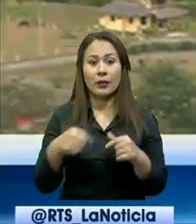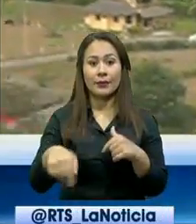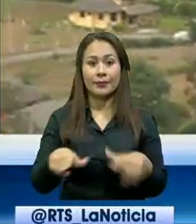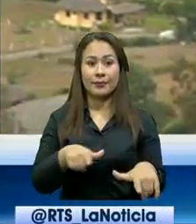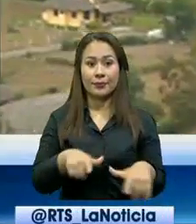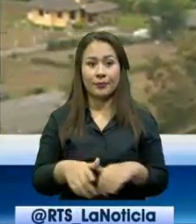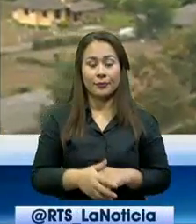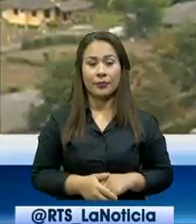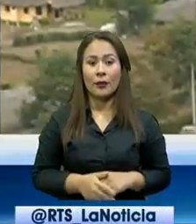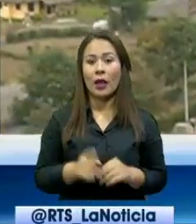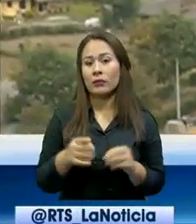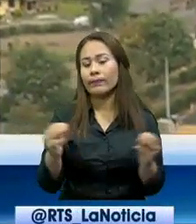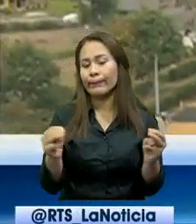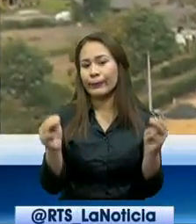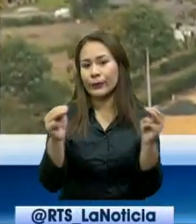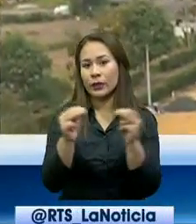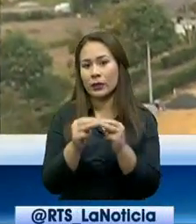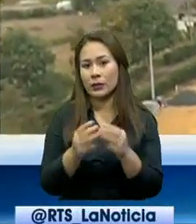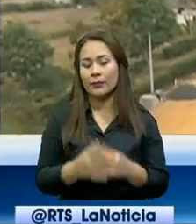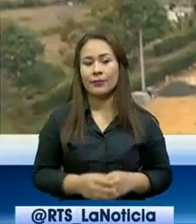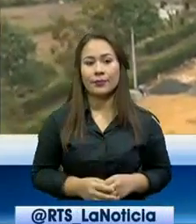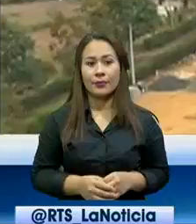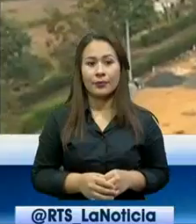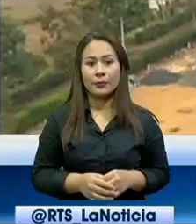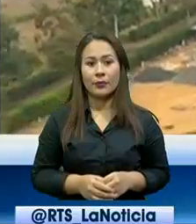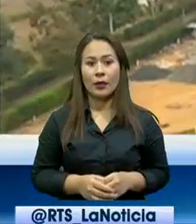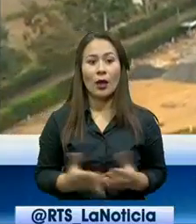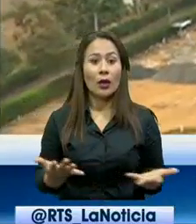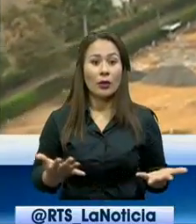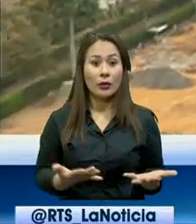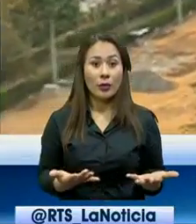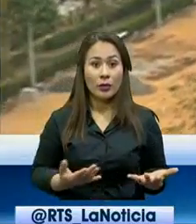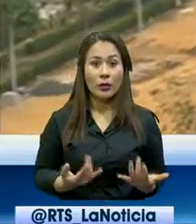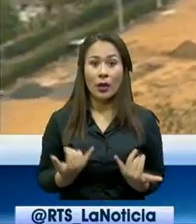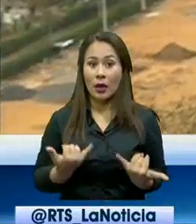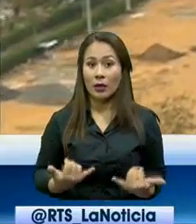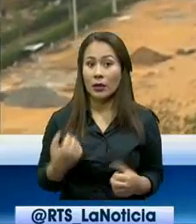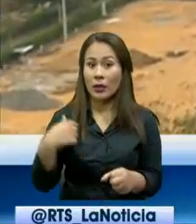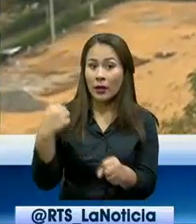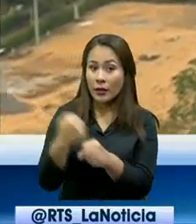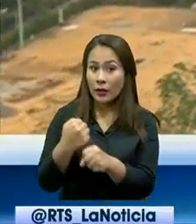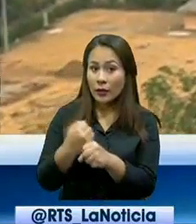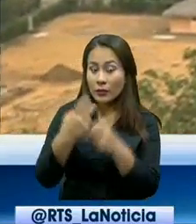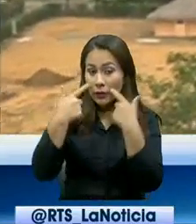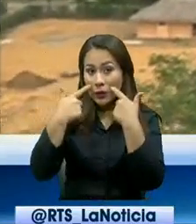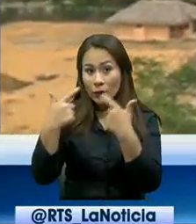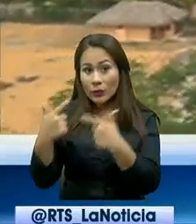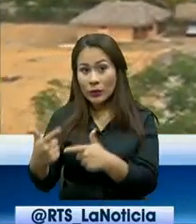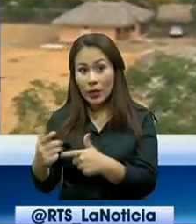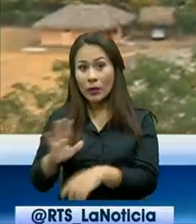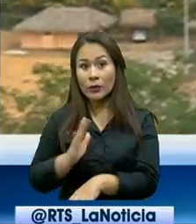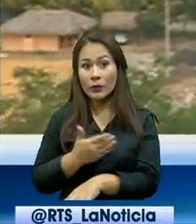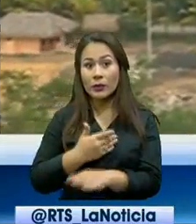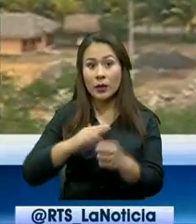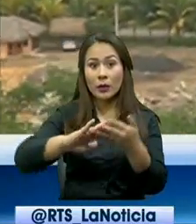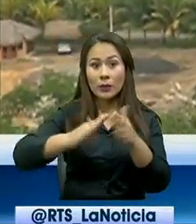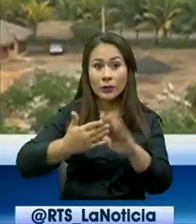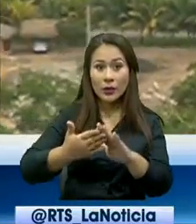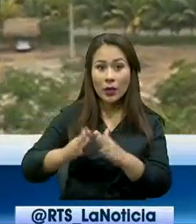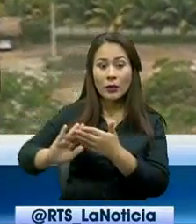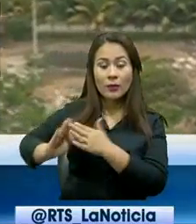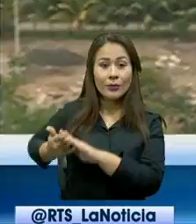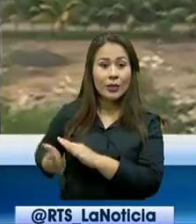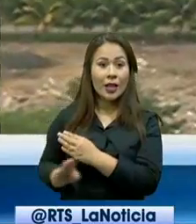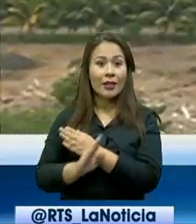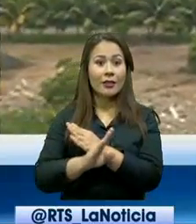este lugar montañoso donde prácticamente se está trabajando por su conservación con nuestros comuneros, comuneras,